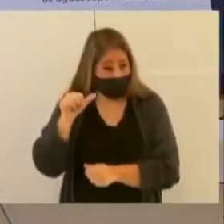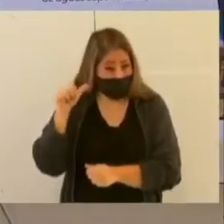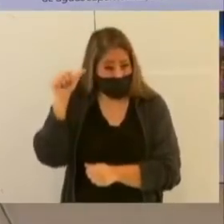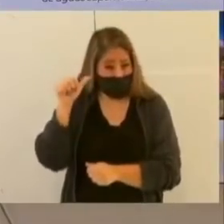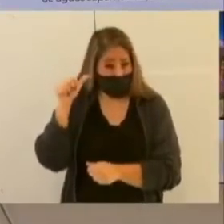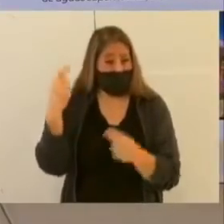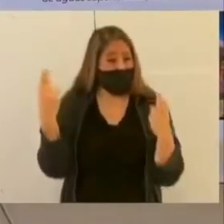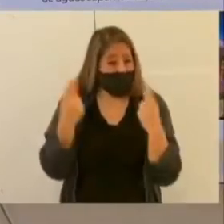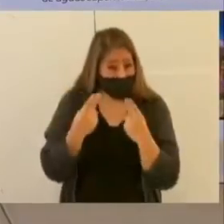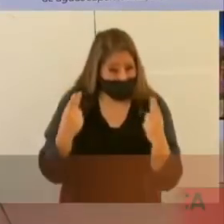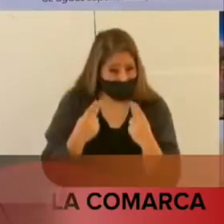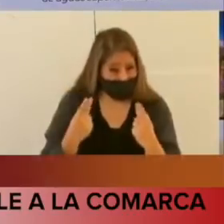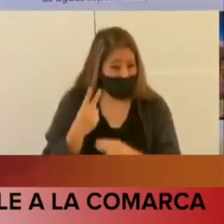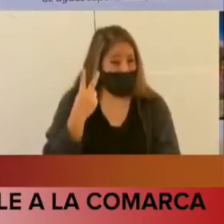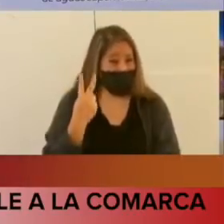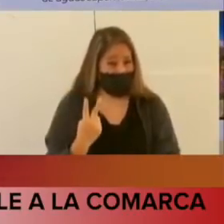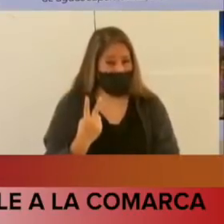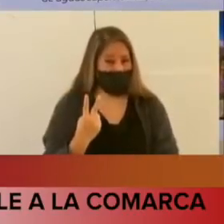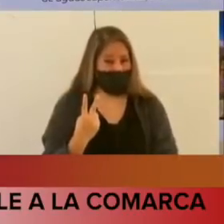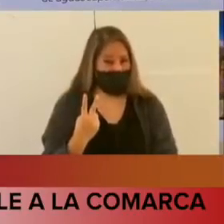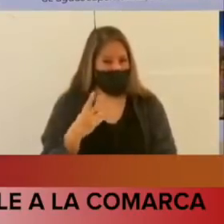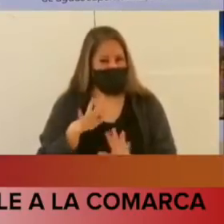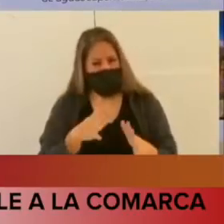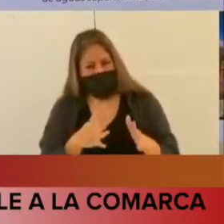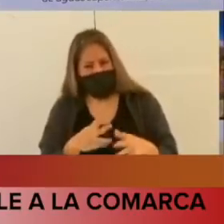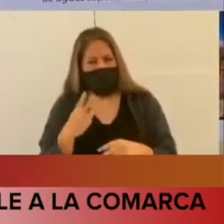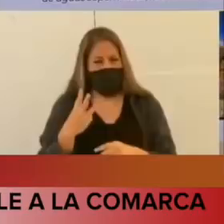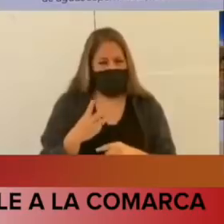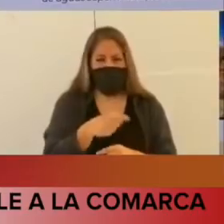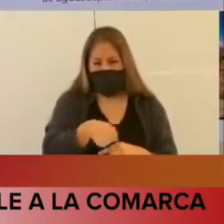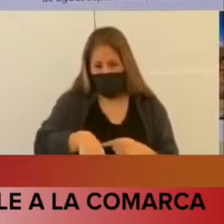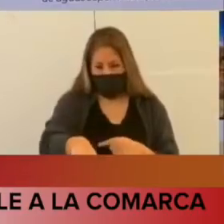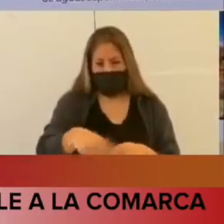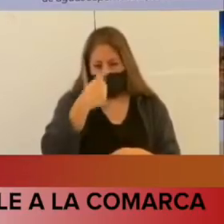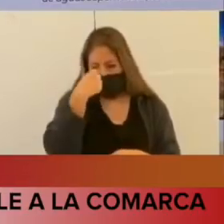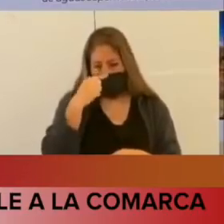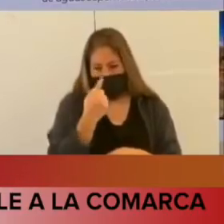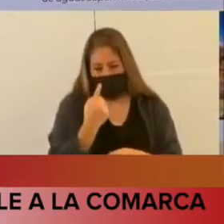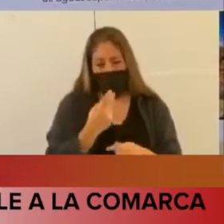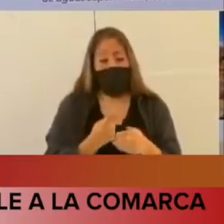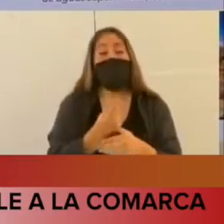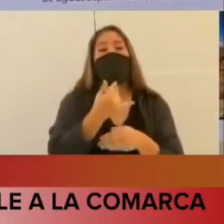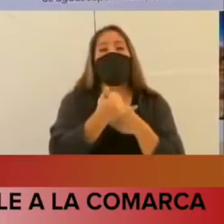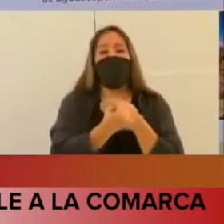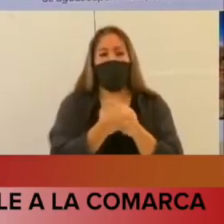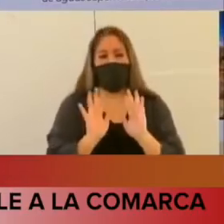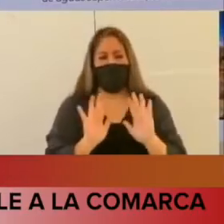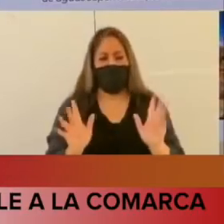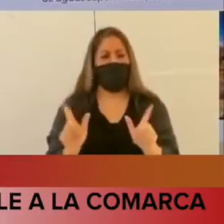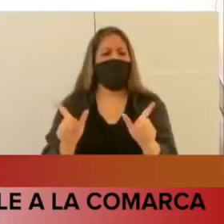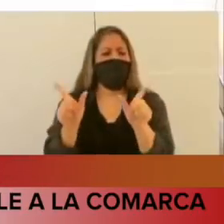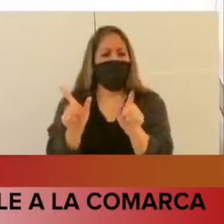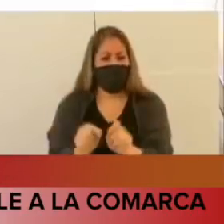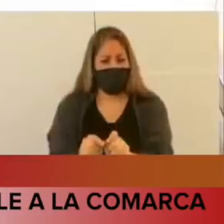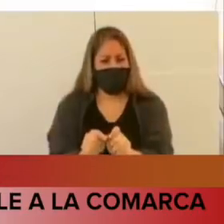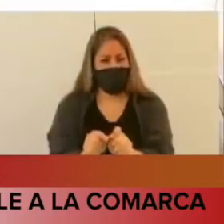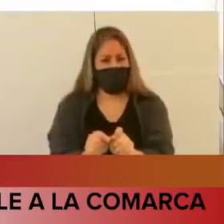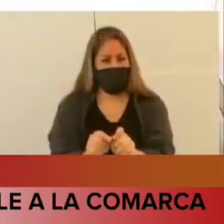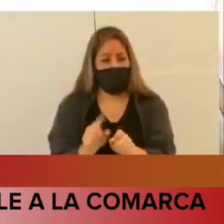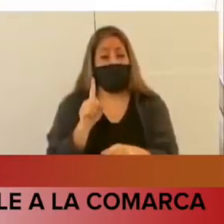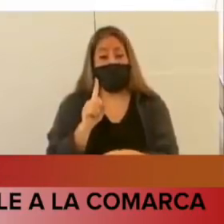vamos a licitar los frentes restantes para que el proyecto quede concluido en el